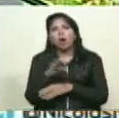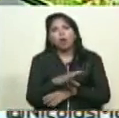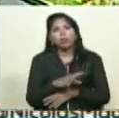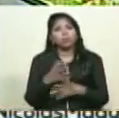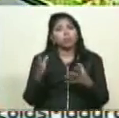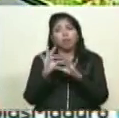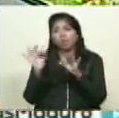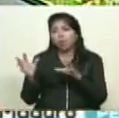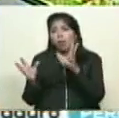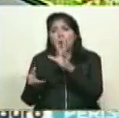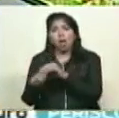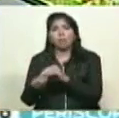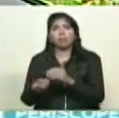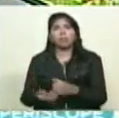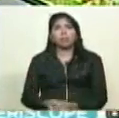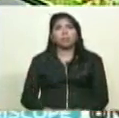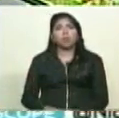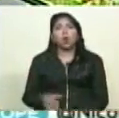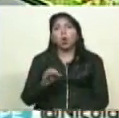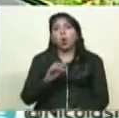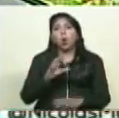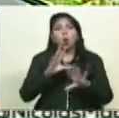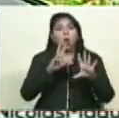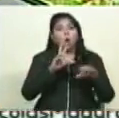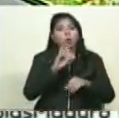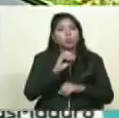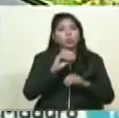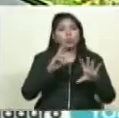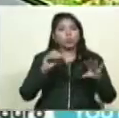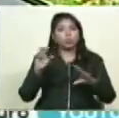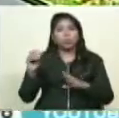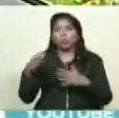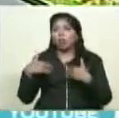¿A través de qué? Del 800 Salud, lo nuevo.